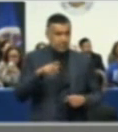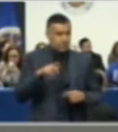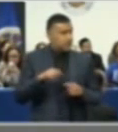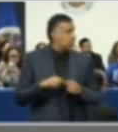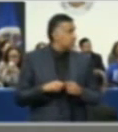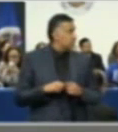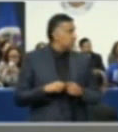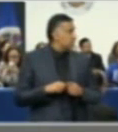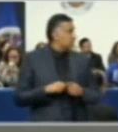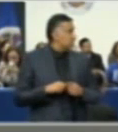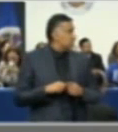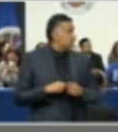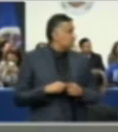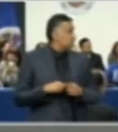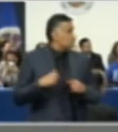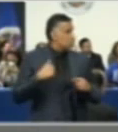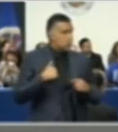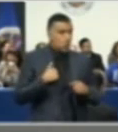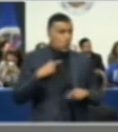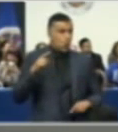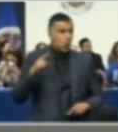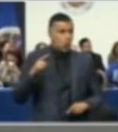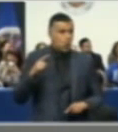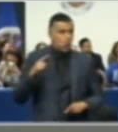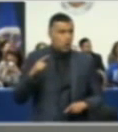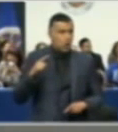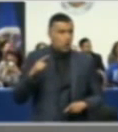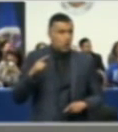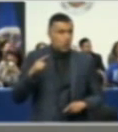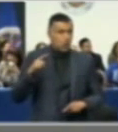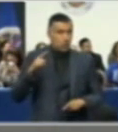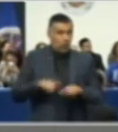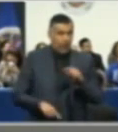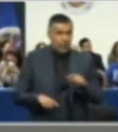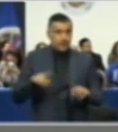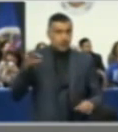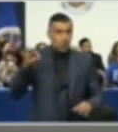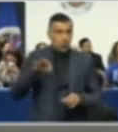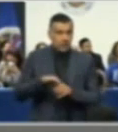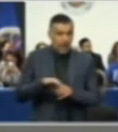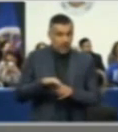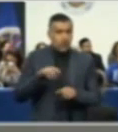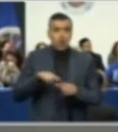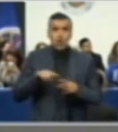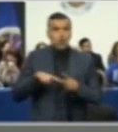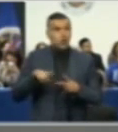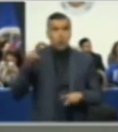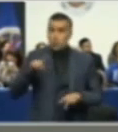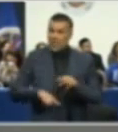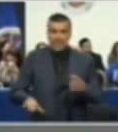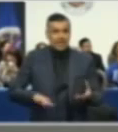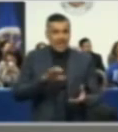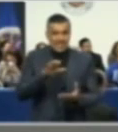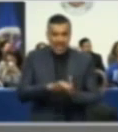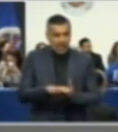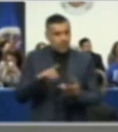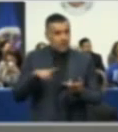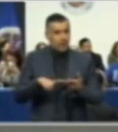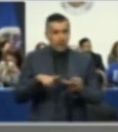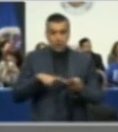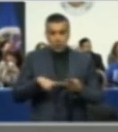interdictado, no puedes votar, no puedes ni casarte, no